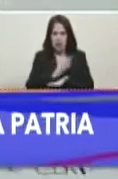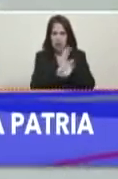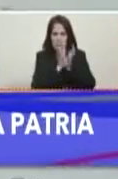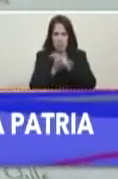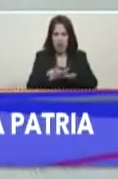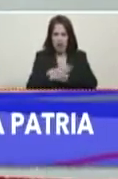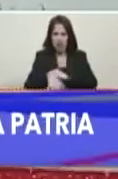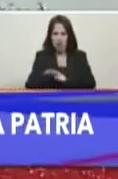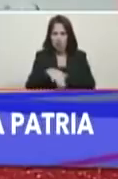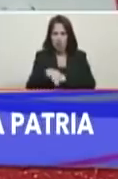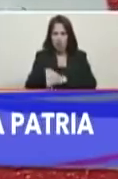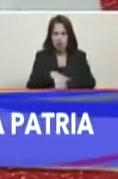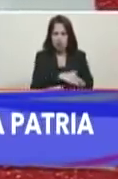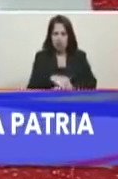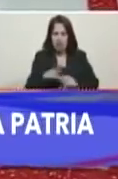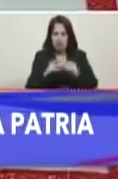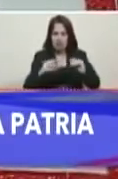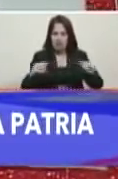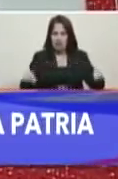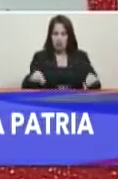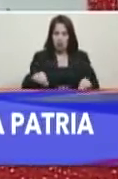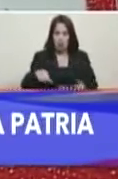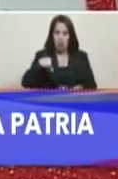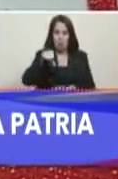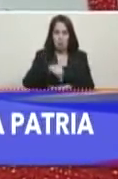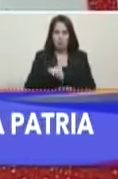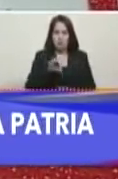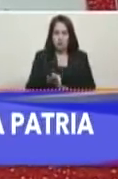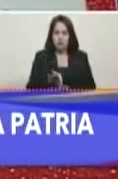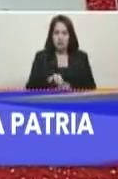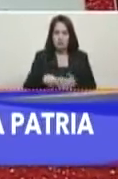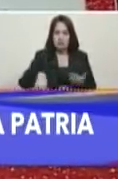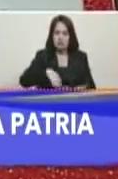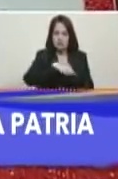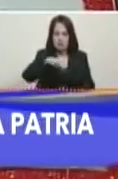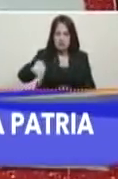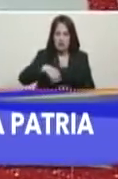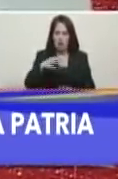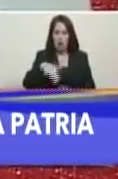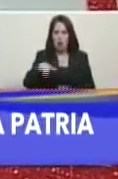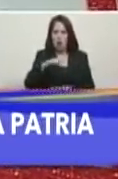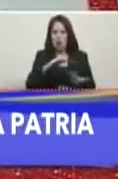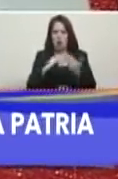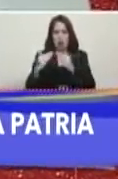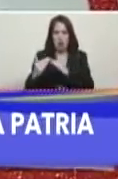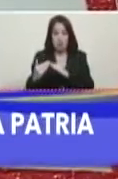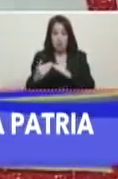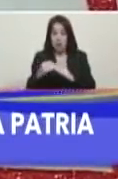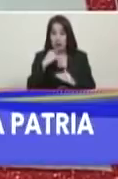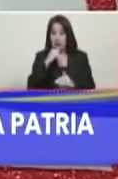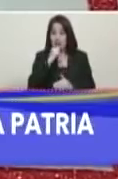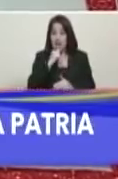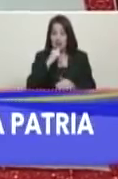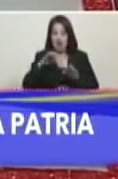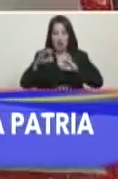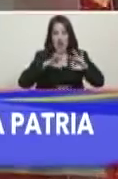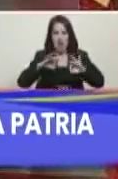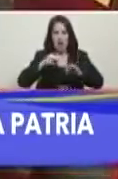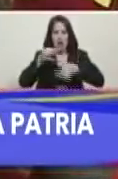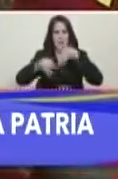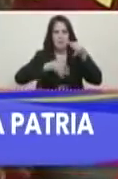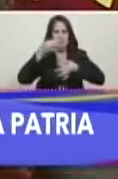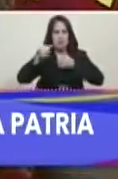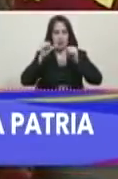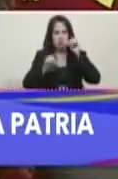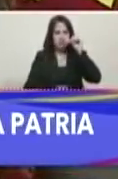el territorio, el punto y círculo. Ese mapeo viene de nuestro presidente Hugo Rafael Chávez Frías. Y